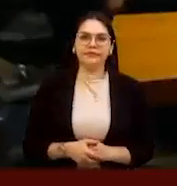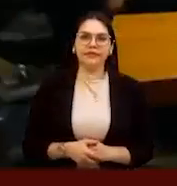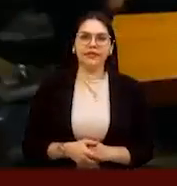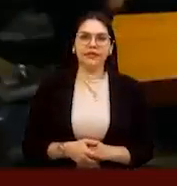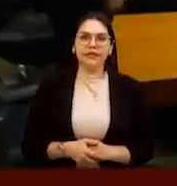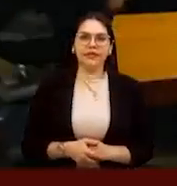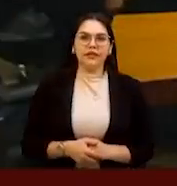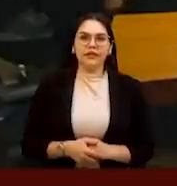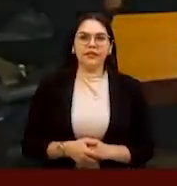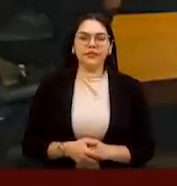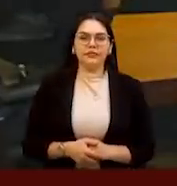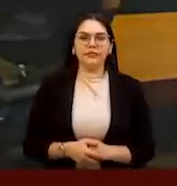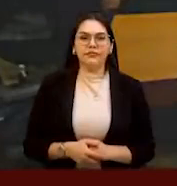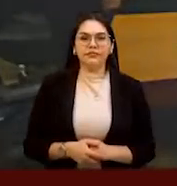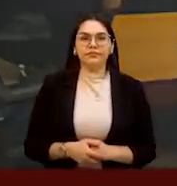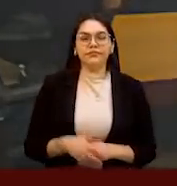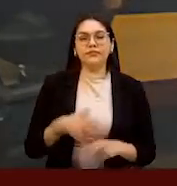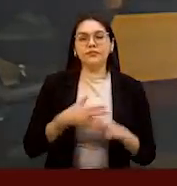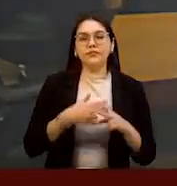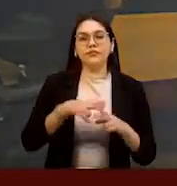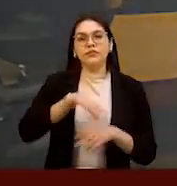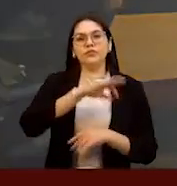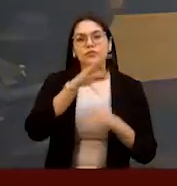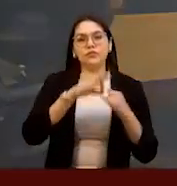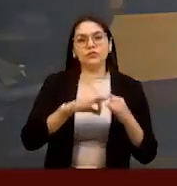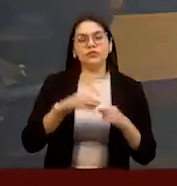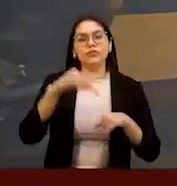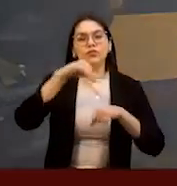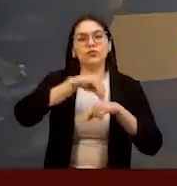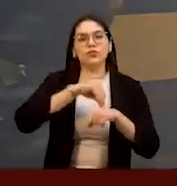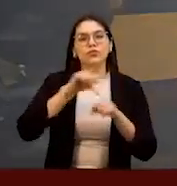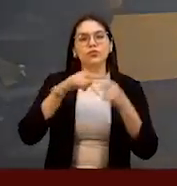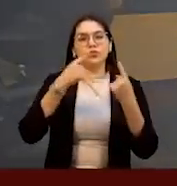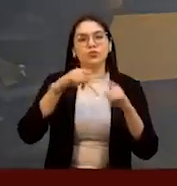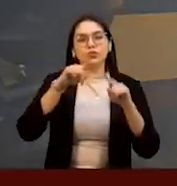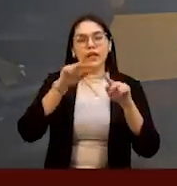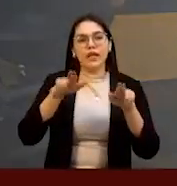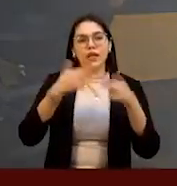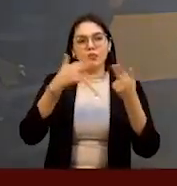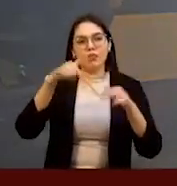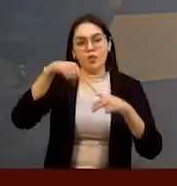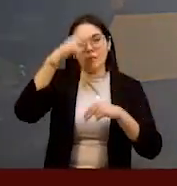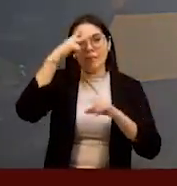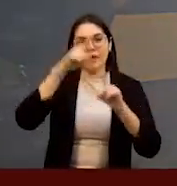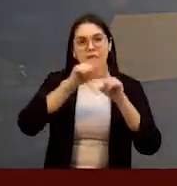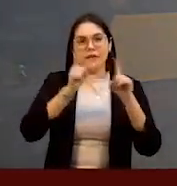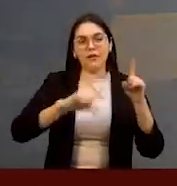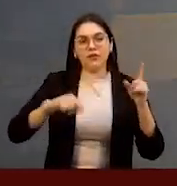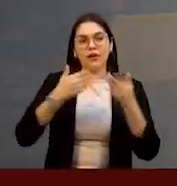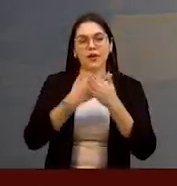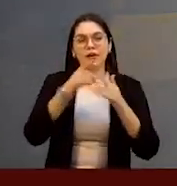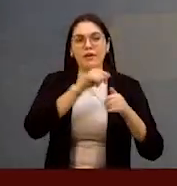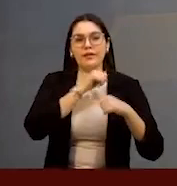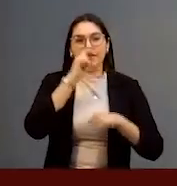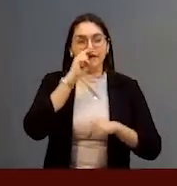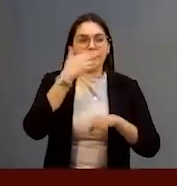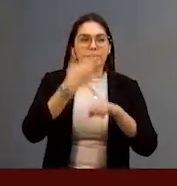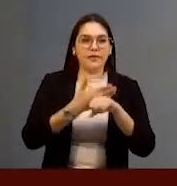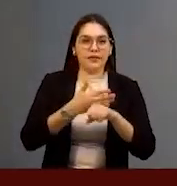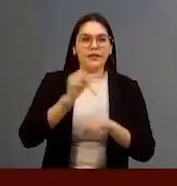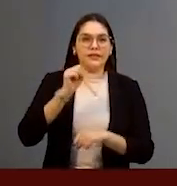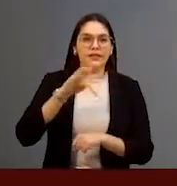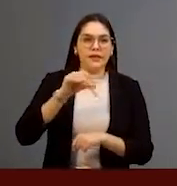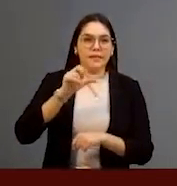ustedes finalmente se entonó el himno nacional a cargo de la Banda sinfónica de la secretaria de Marina informó para